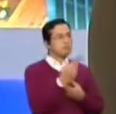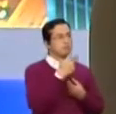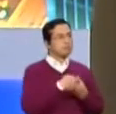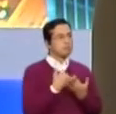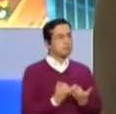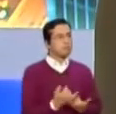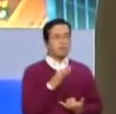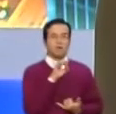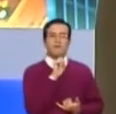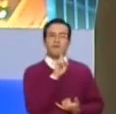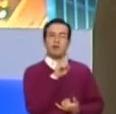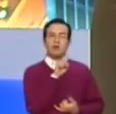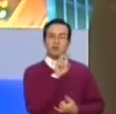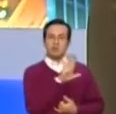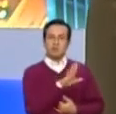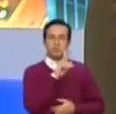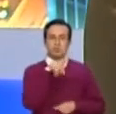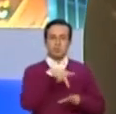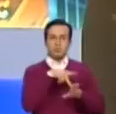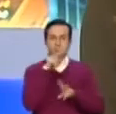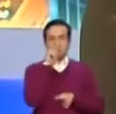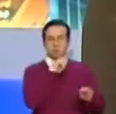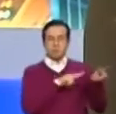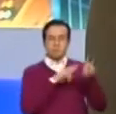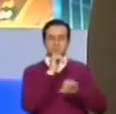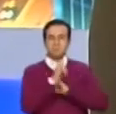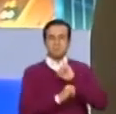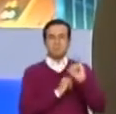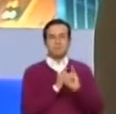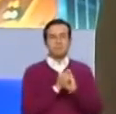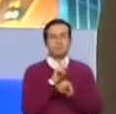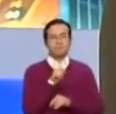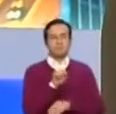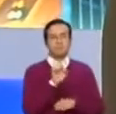aquí. El doctor Fander Falconi, analista internacional de nuestro canal, de aquí de Ecuador TV.